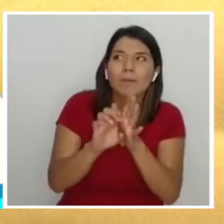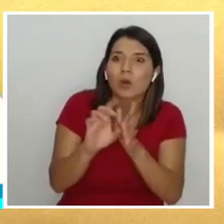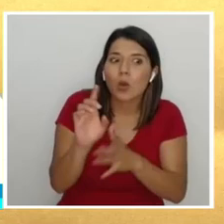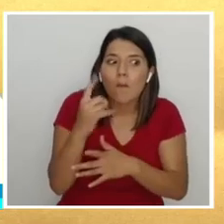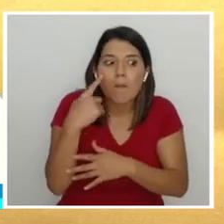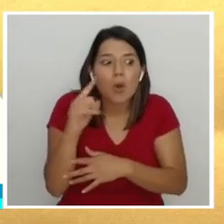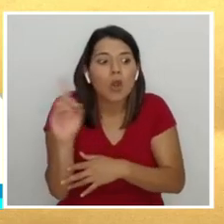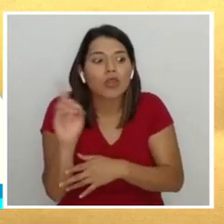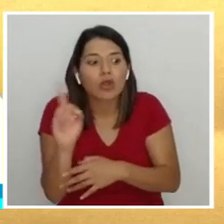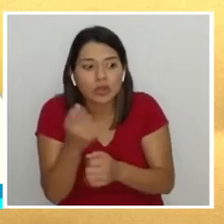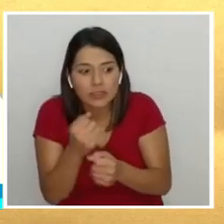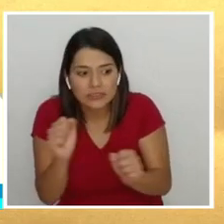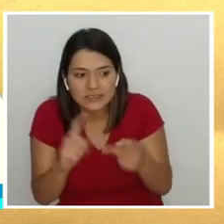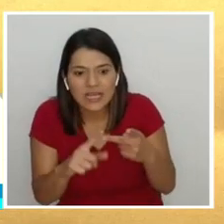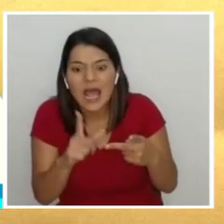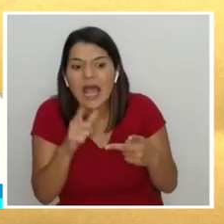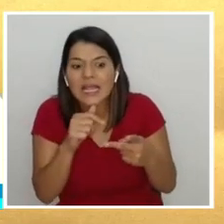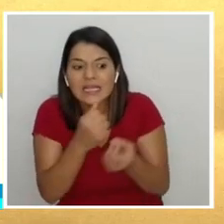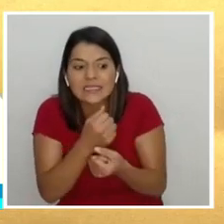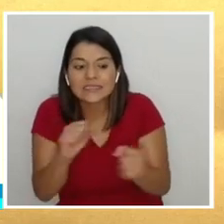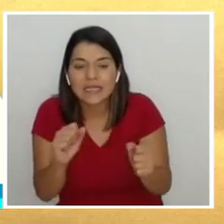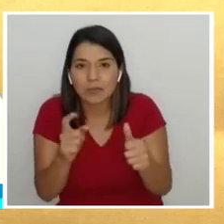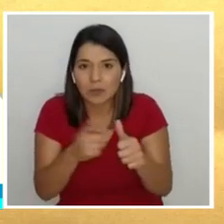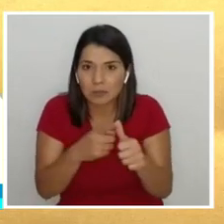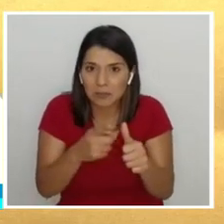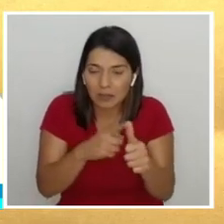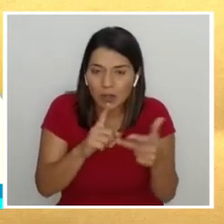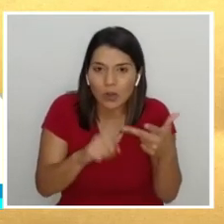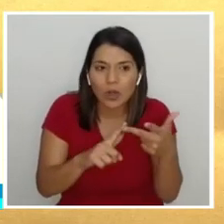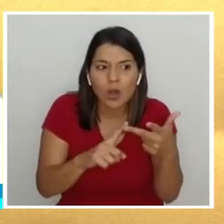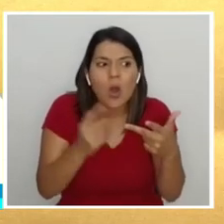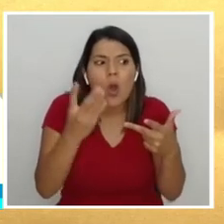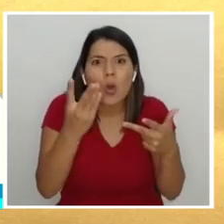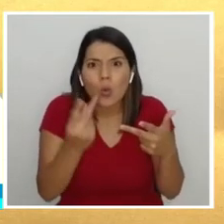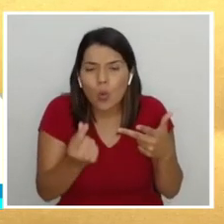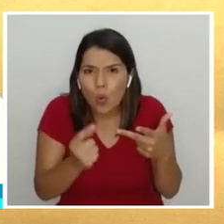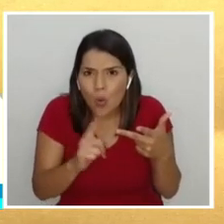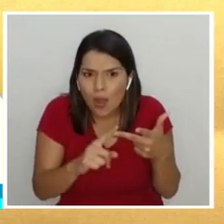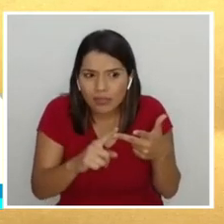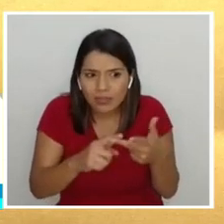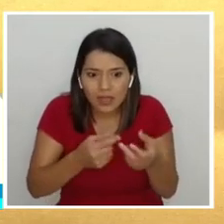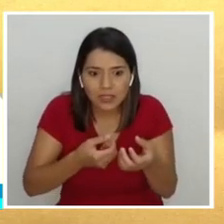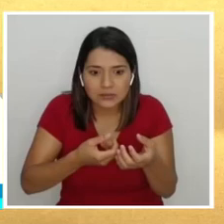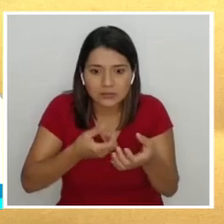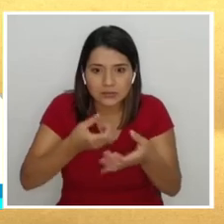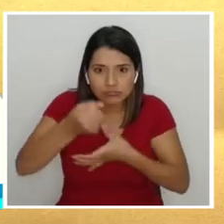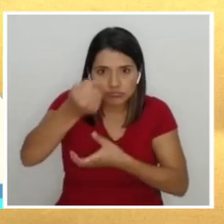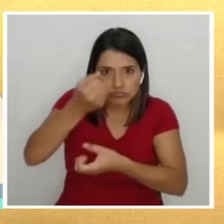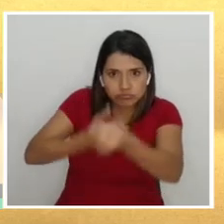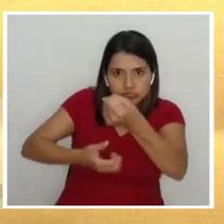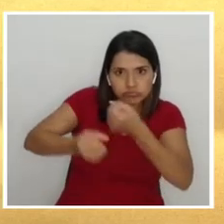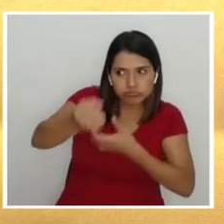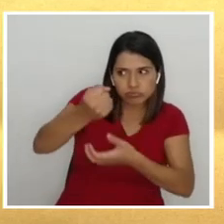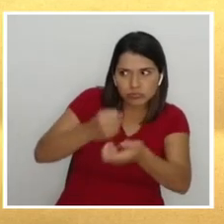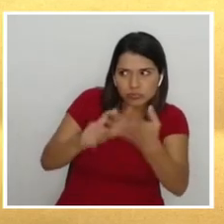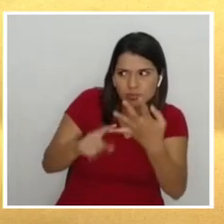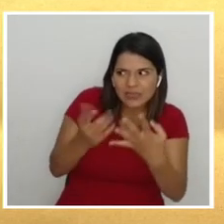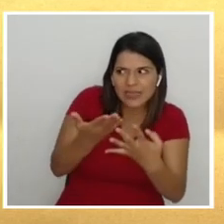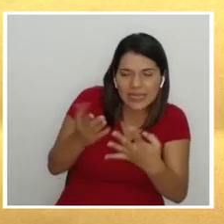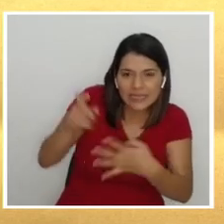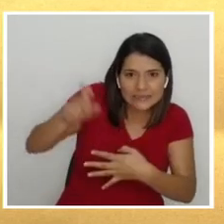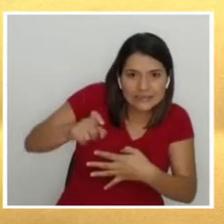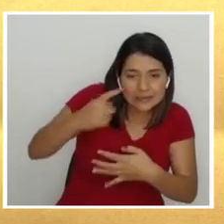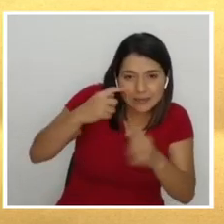sacar primero, cuántas cuerdas y cuánto equipo vamos a necesitar para accesar a